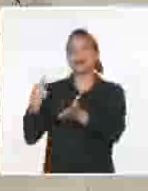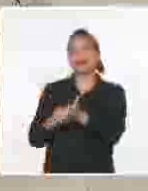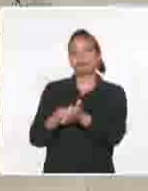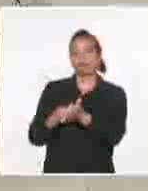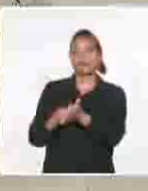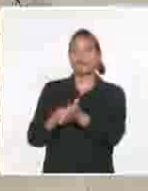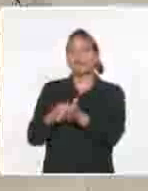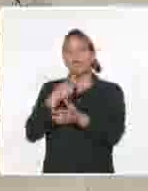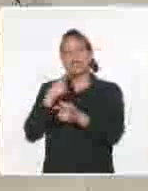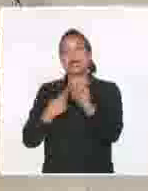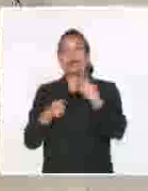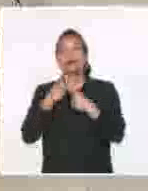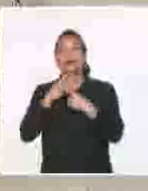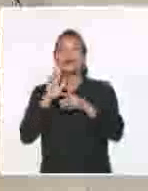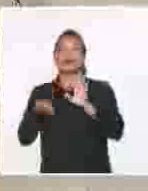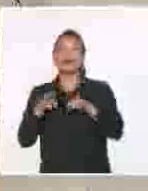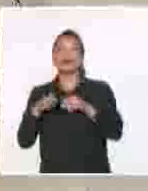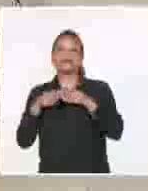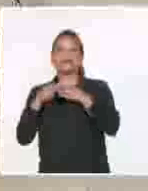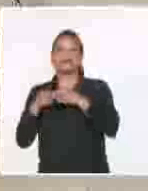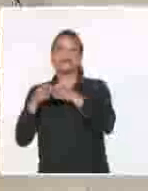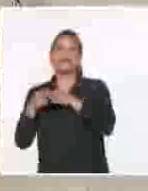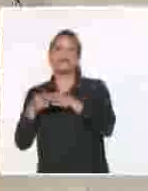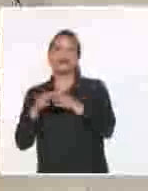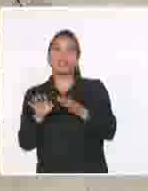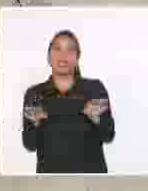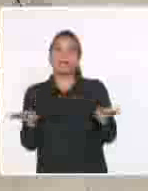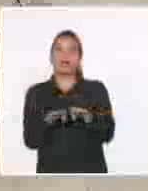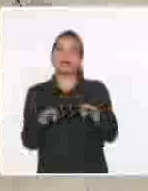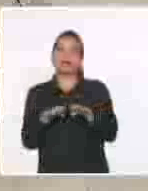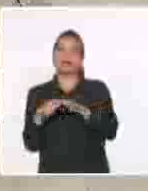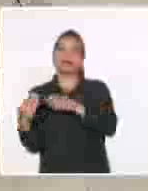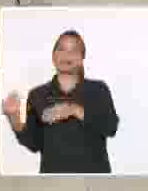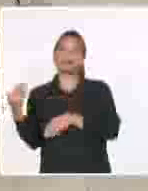regresar vacíos a sus puertos madre.